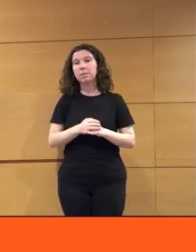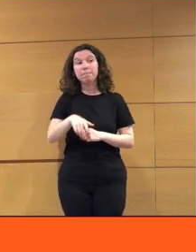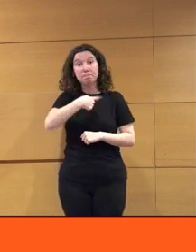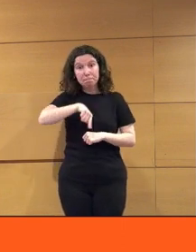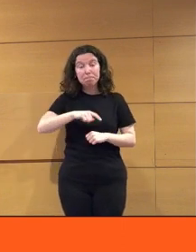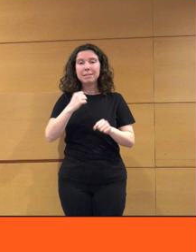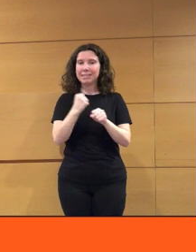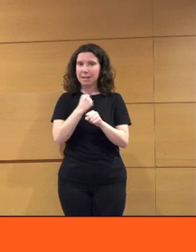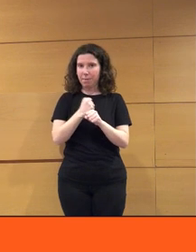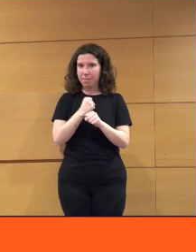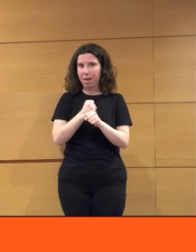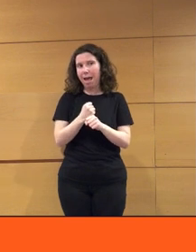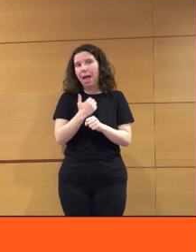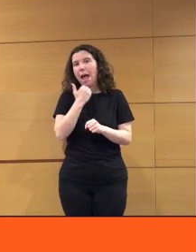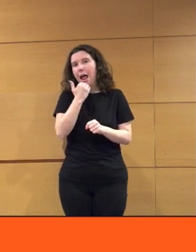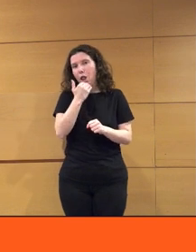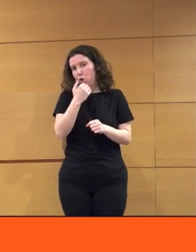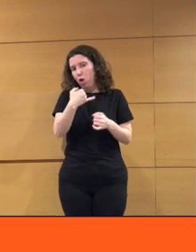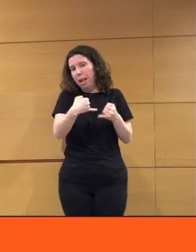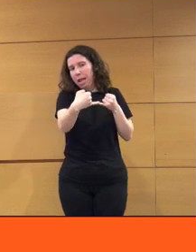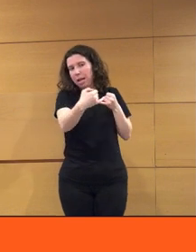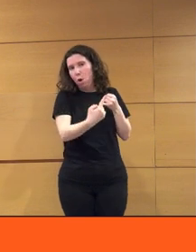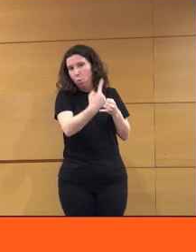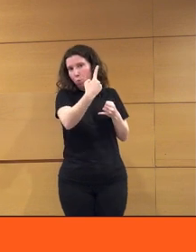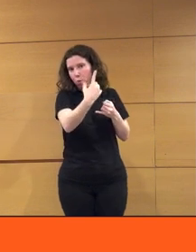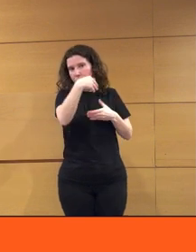dedicamos, una de las ramas de investigación que abordamos